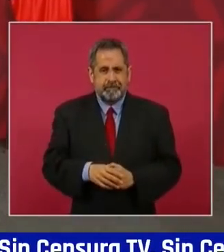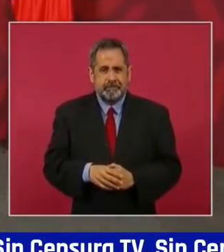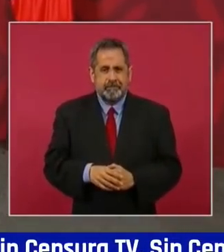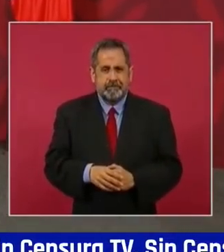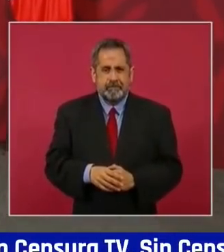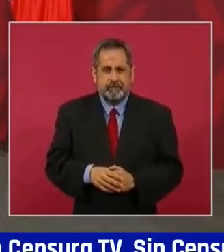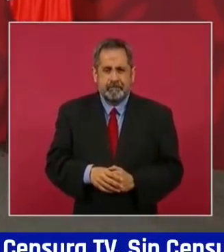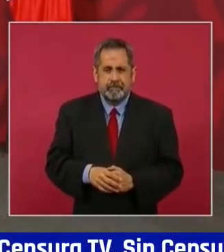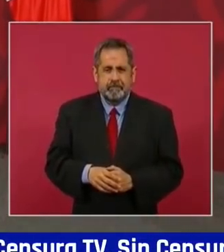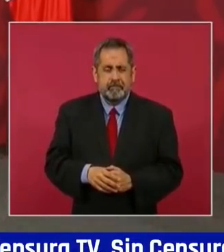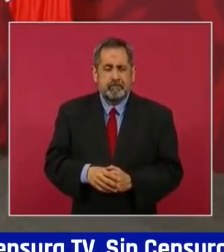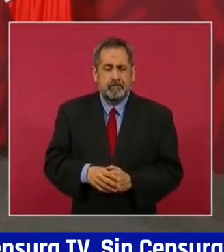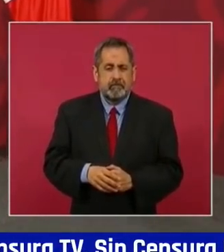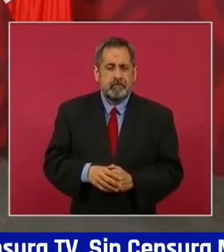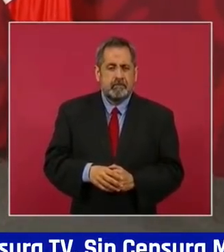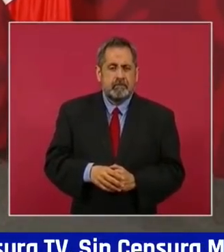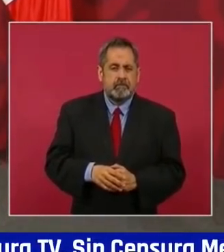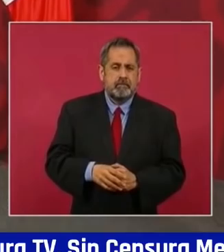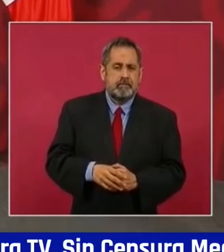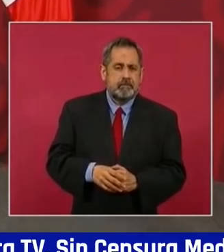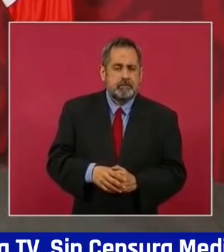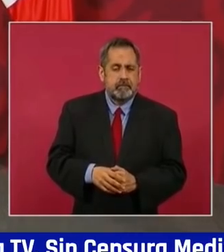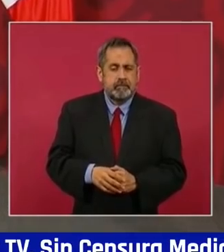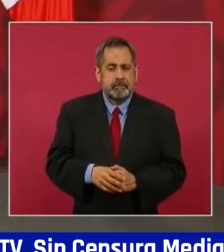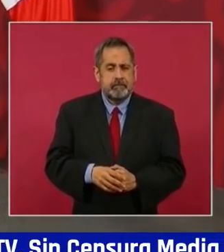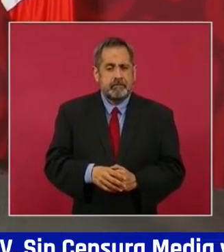Sí, o sea,